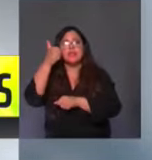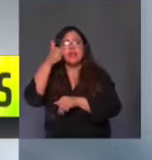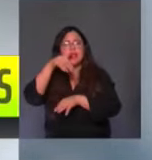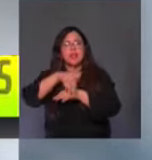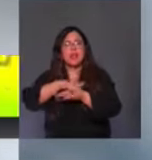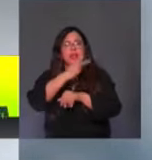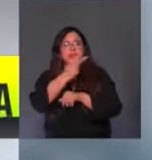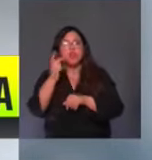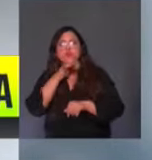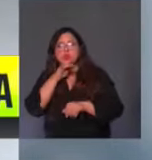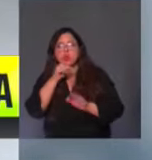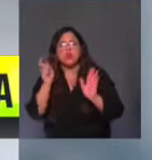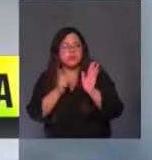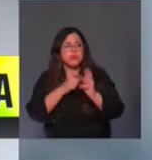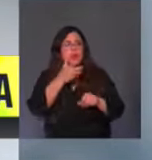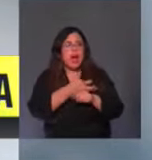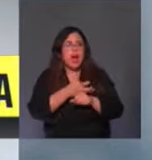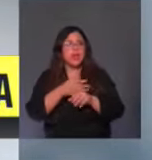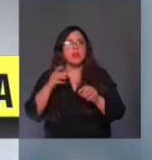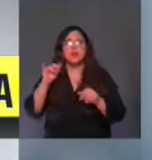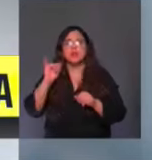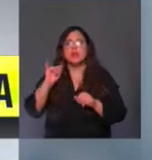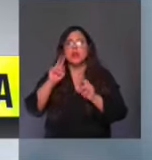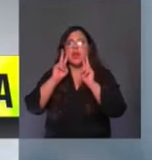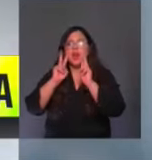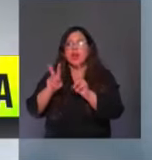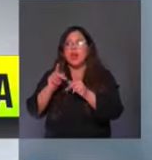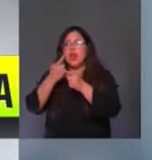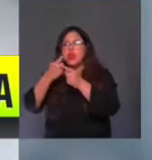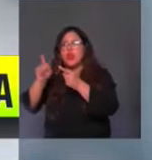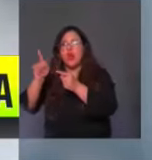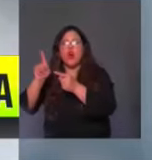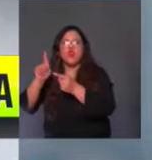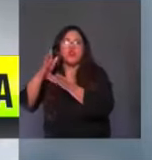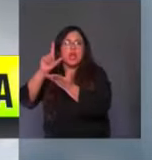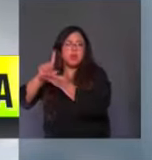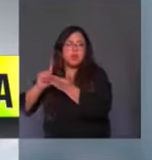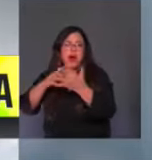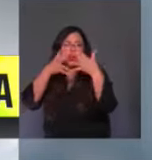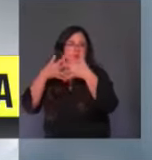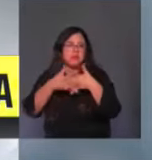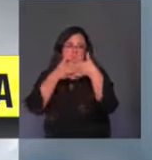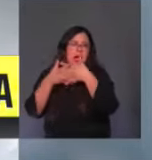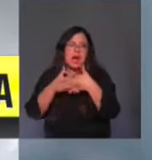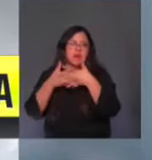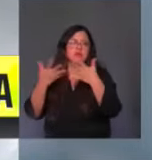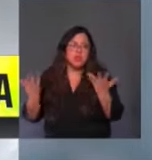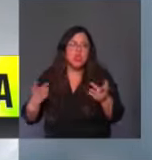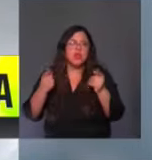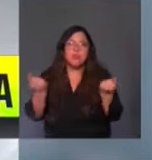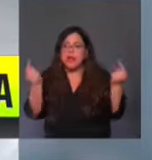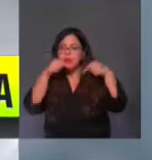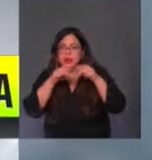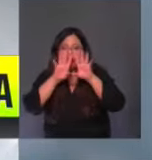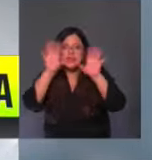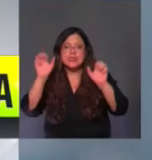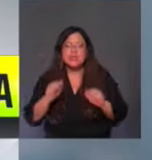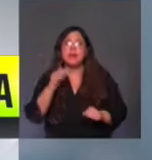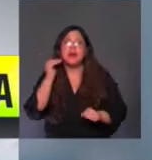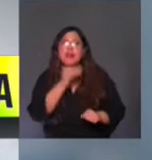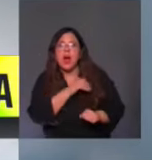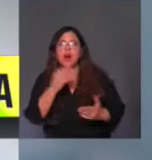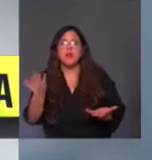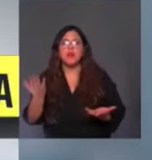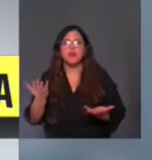Estamos batiendo récord. Deberían venir de Pensilvania a ver el sistema. Sí, yo creo. O de Arizona, que se llama. Arizona, de Georgia. Nevada. Iván, en Nevada todavía